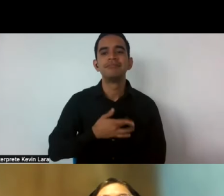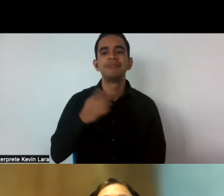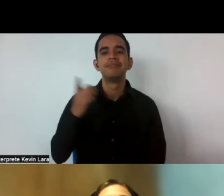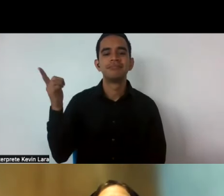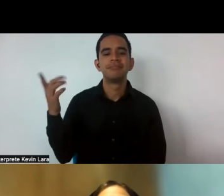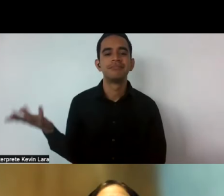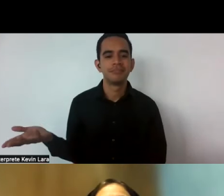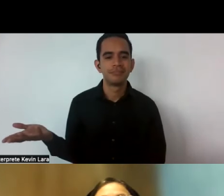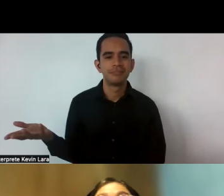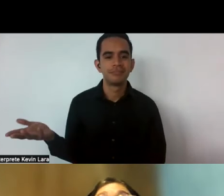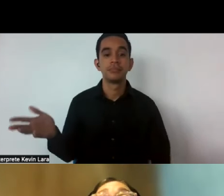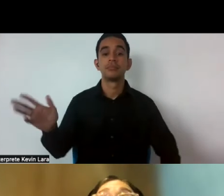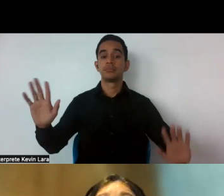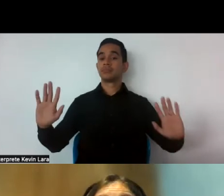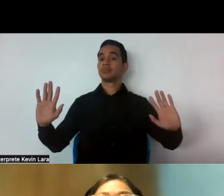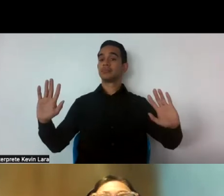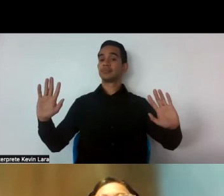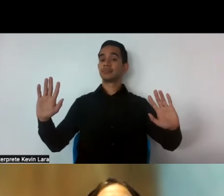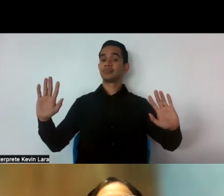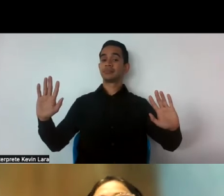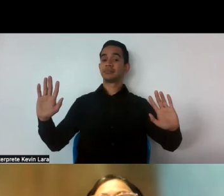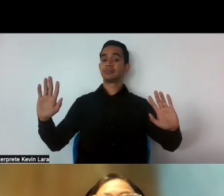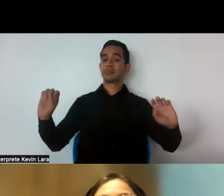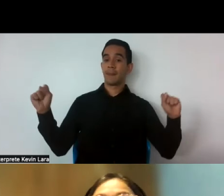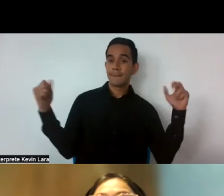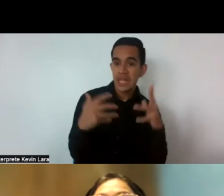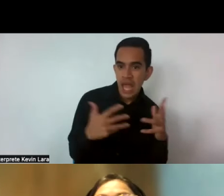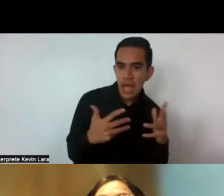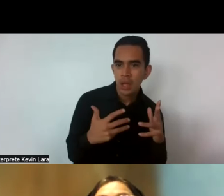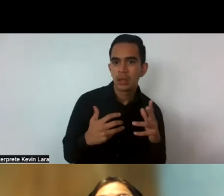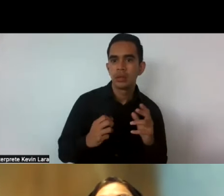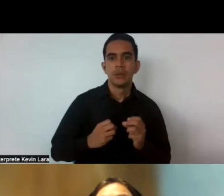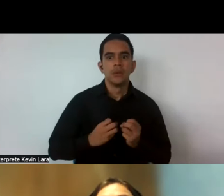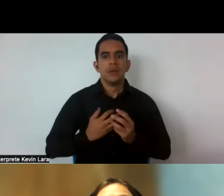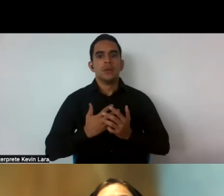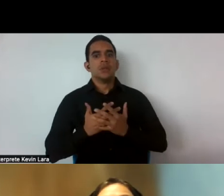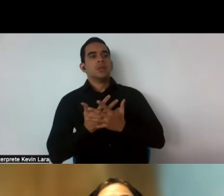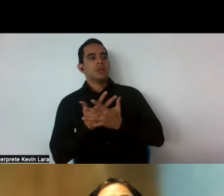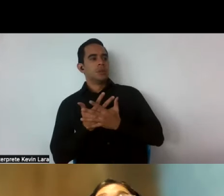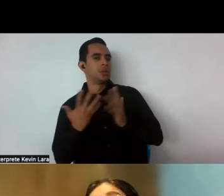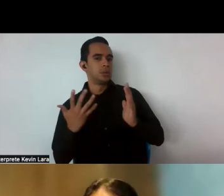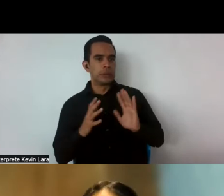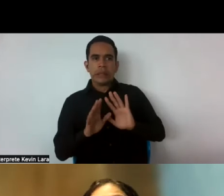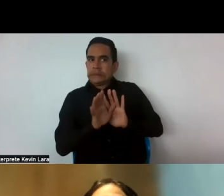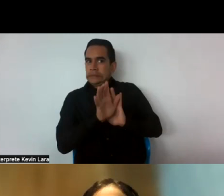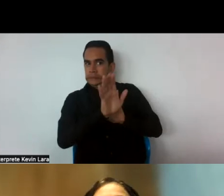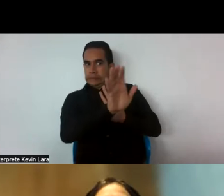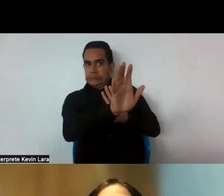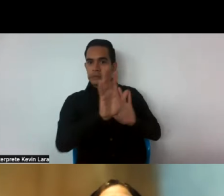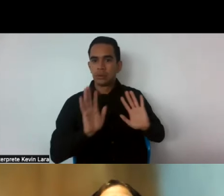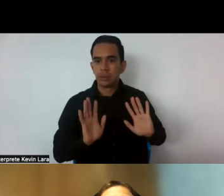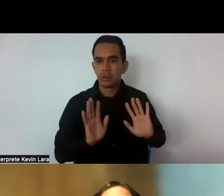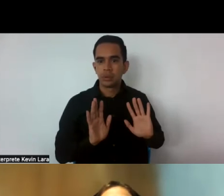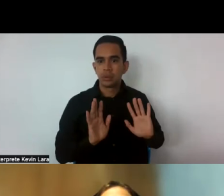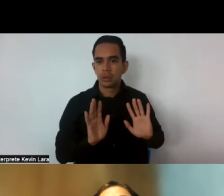Vamos a ver, uy, se está llenando el chat. Temor, me encanta, rechazo, temor, miedo.